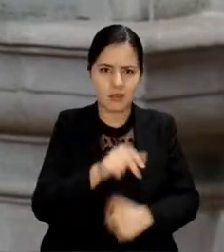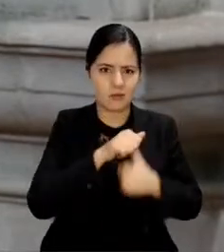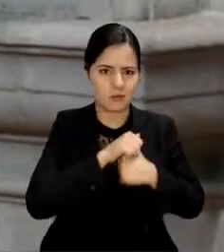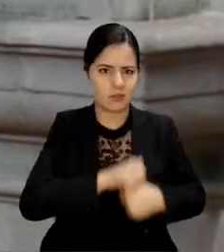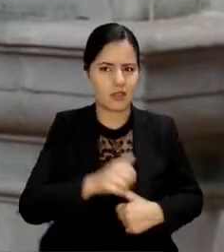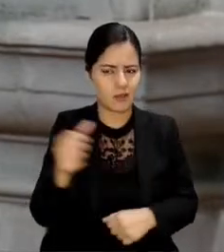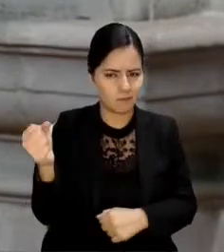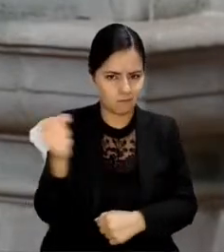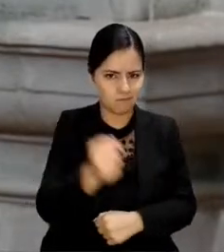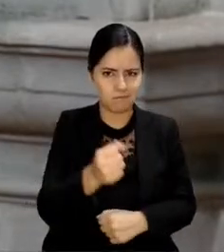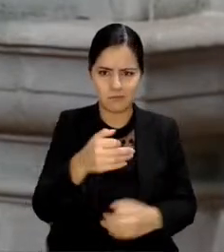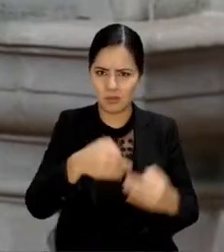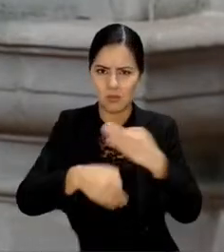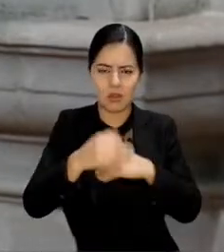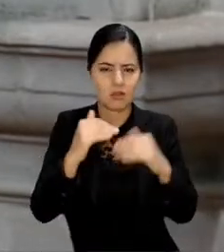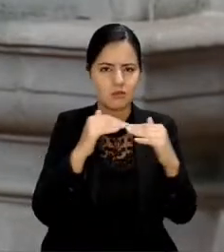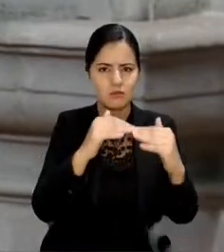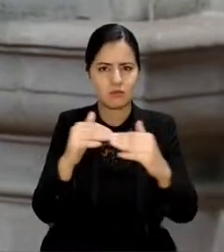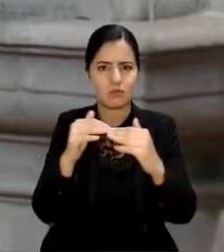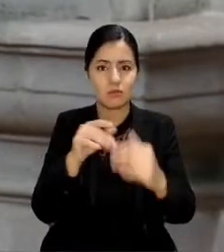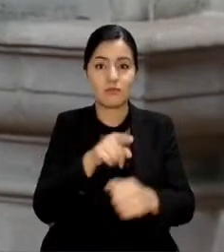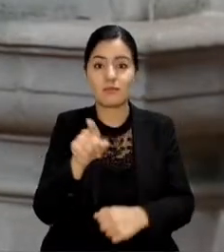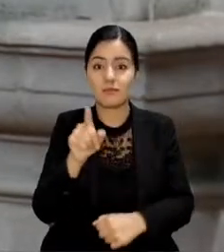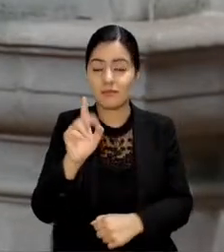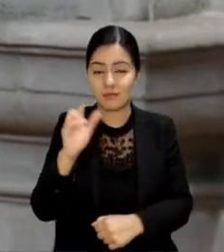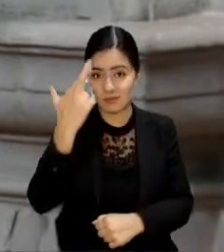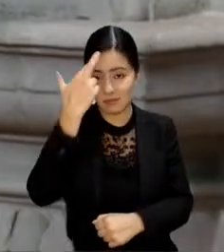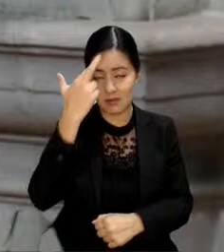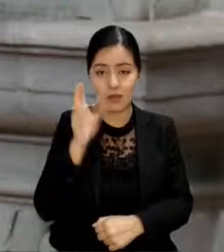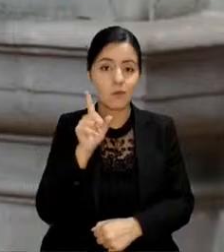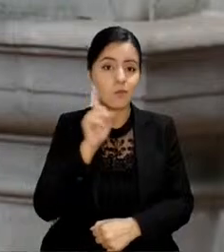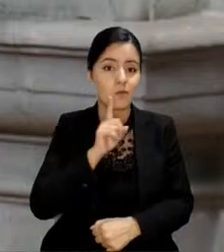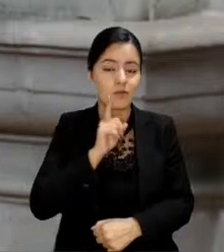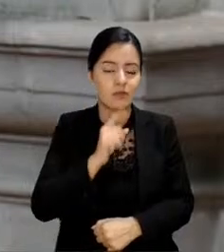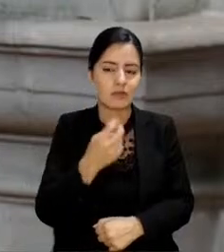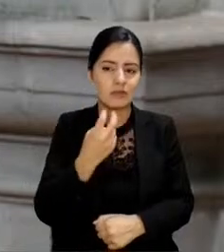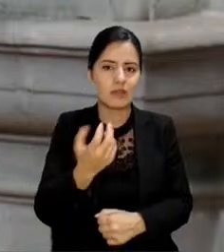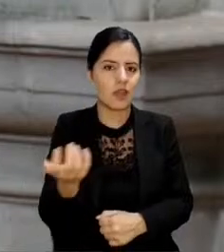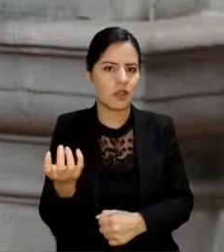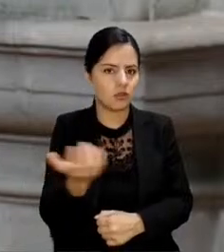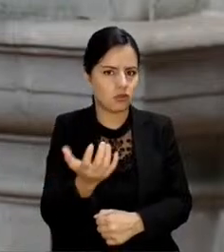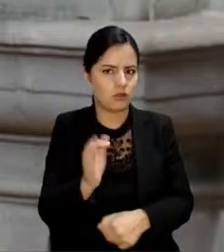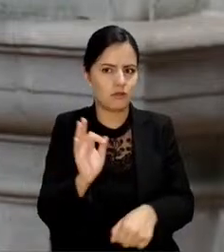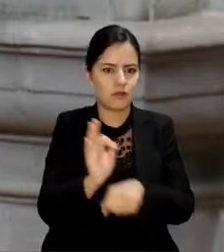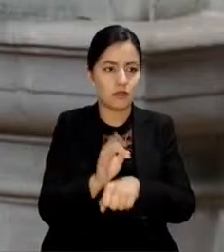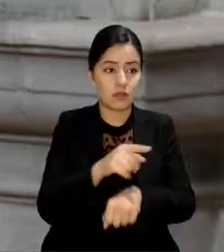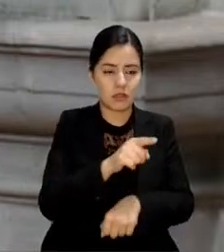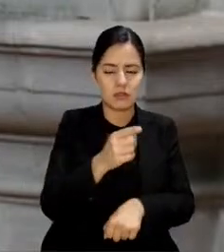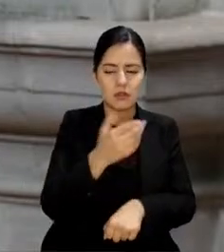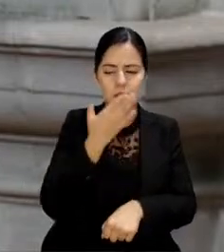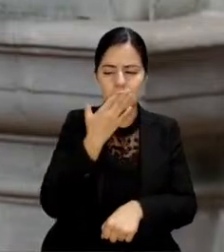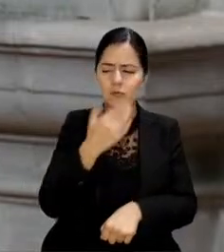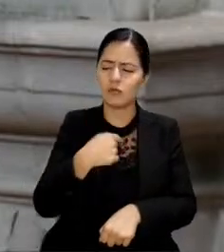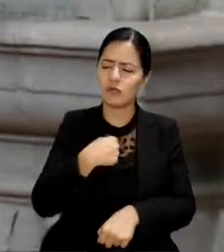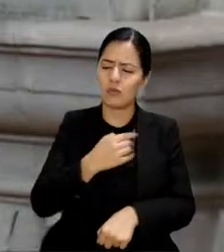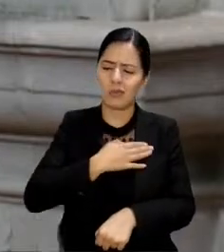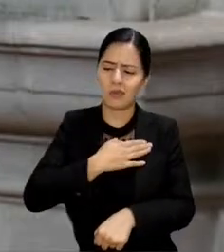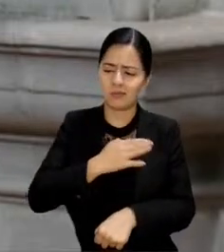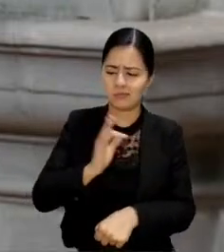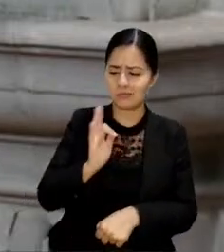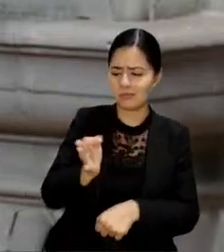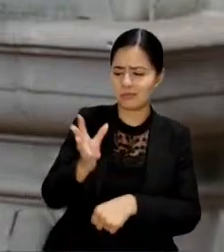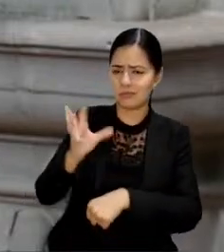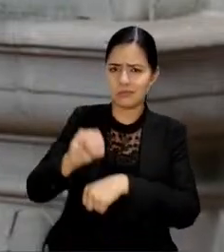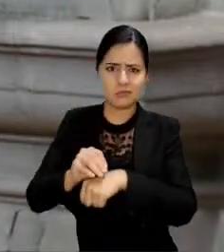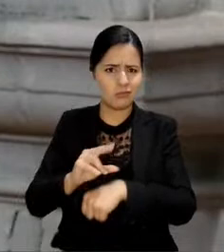que verdaderamente recordemos que como mujeres somos el resultado de la suma de acciones afirmativas y no de la buena voluntad, que nuestros derechos